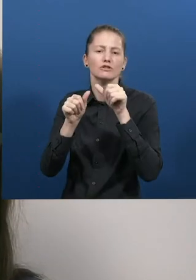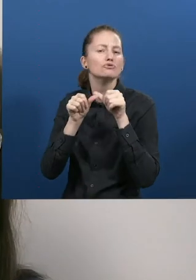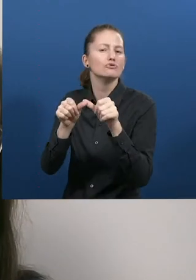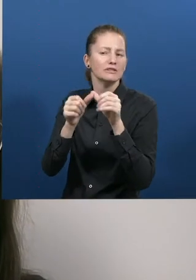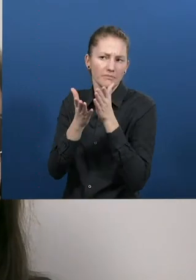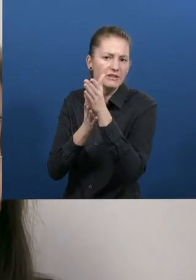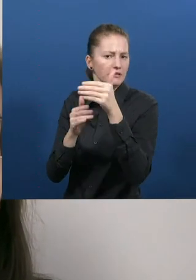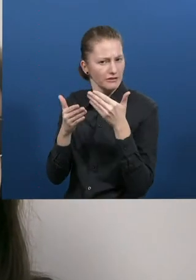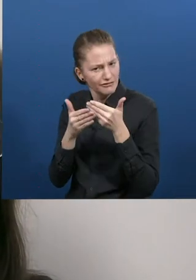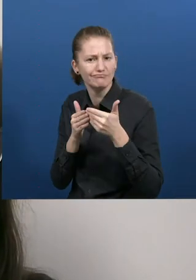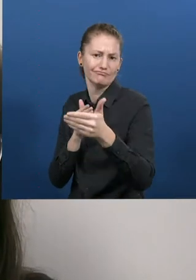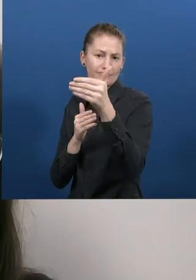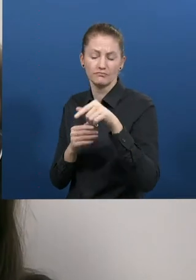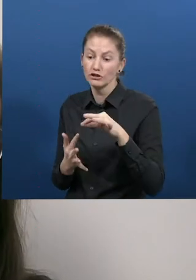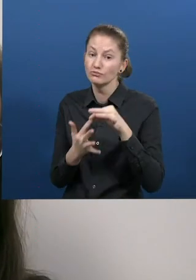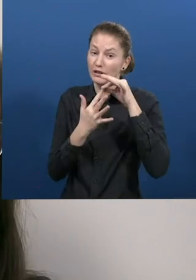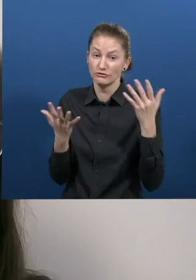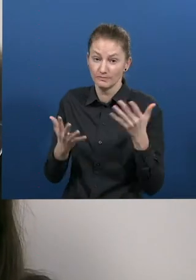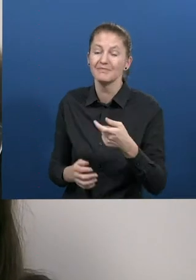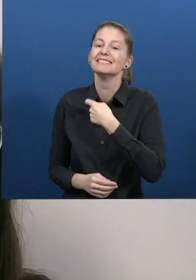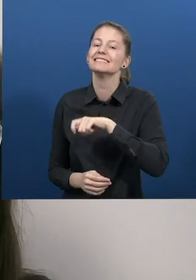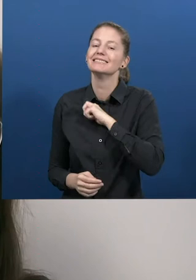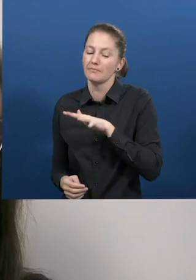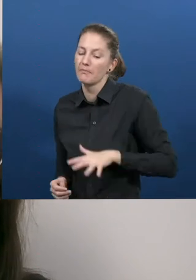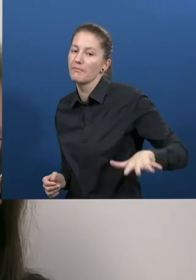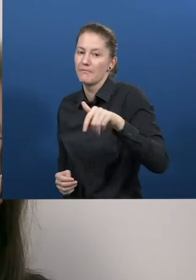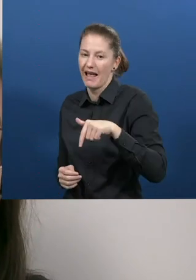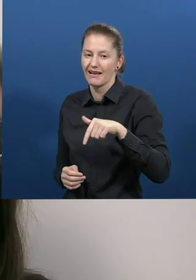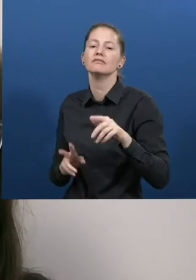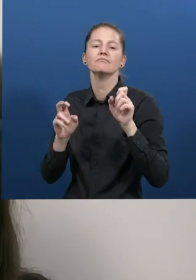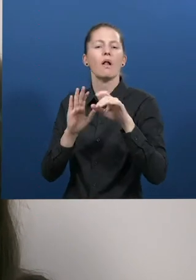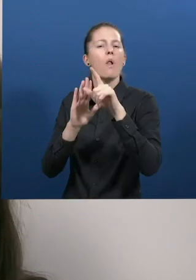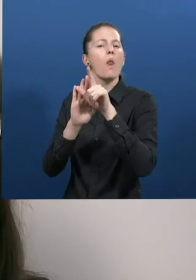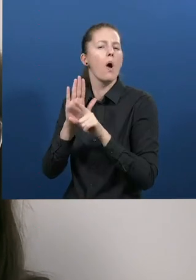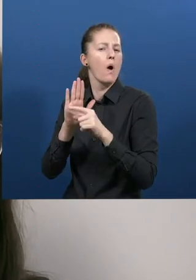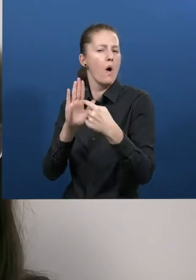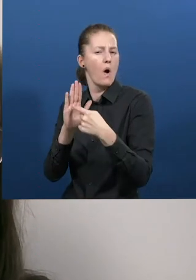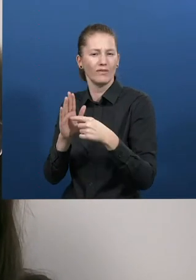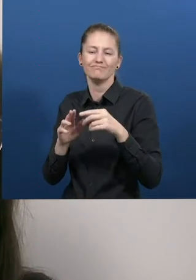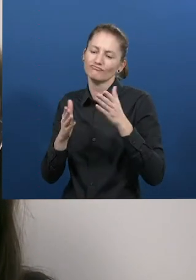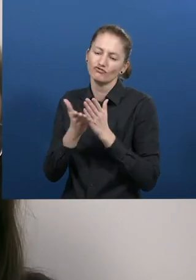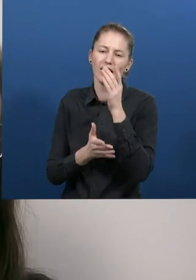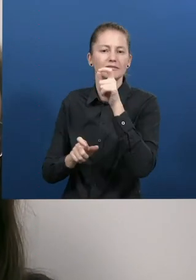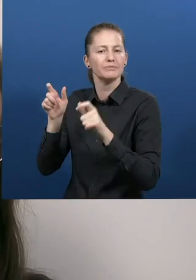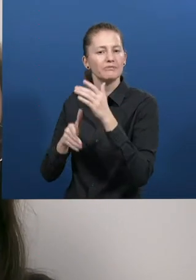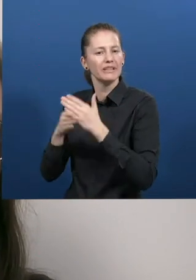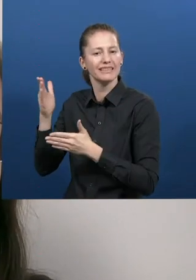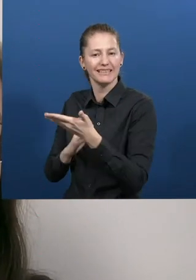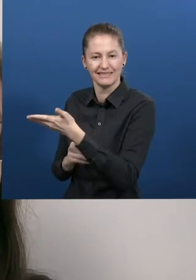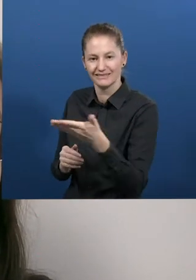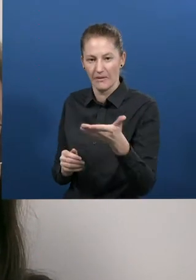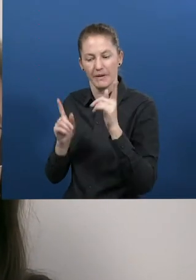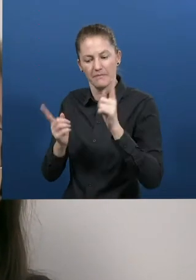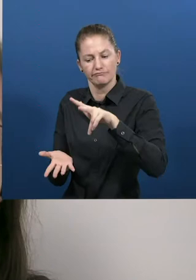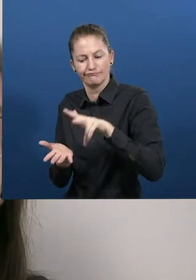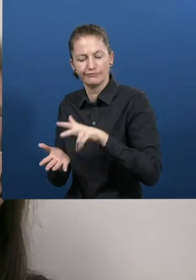En España, la Ley General de los Derechos de las Personas con Discapacidad obligaba a que en el año 2017 todos los productos, entornos,